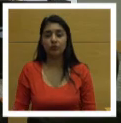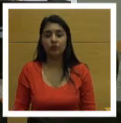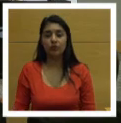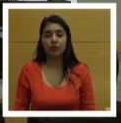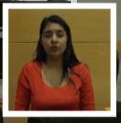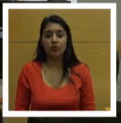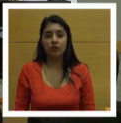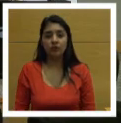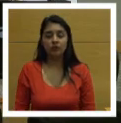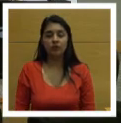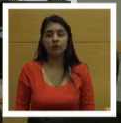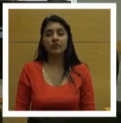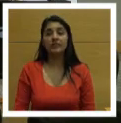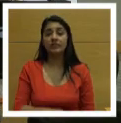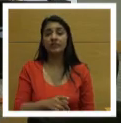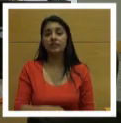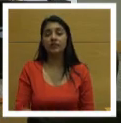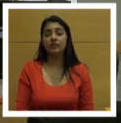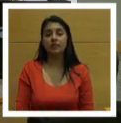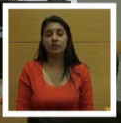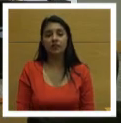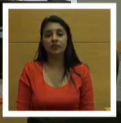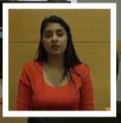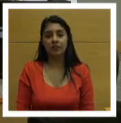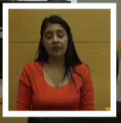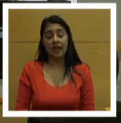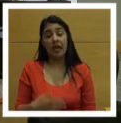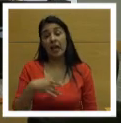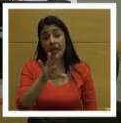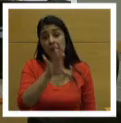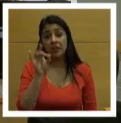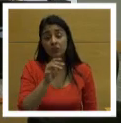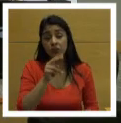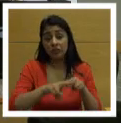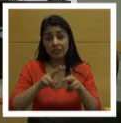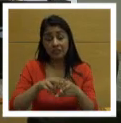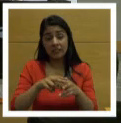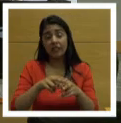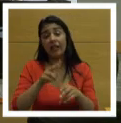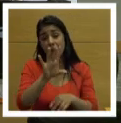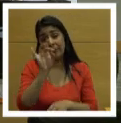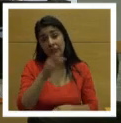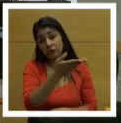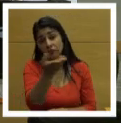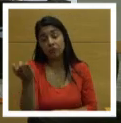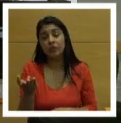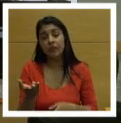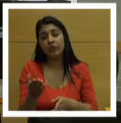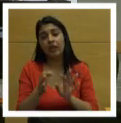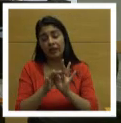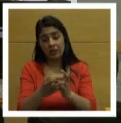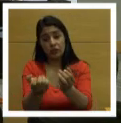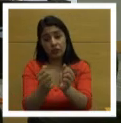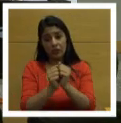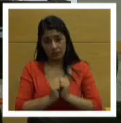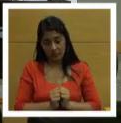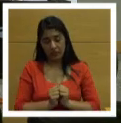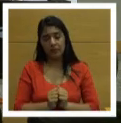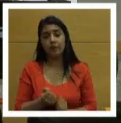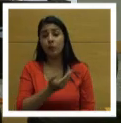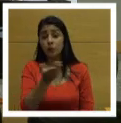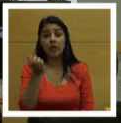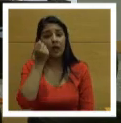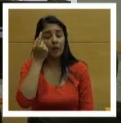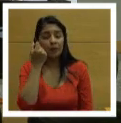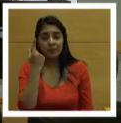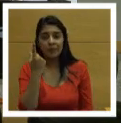querido acompañarnos ante la invitación que se les ha hecho a cada uno de ustedes. Como comprenderán, no